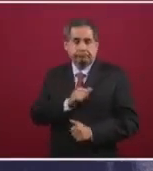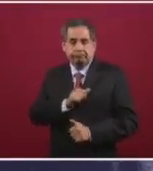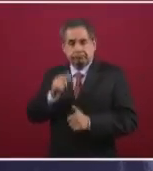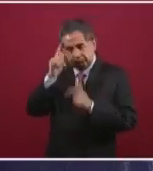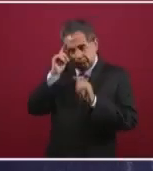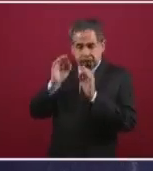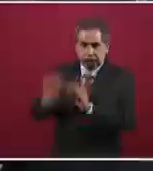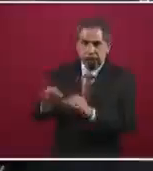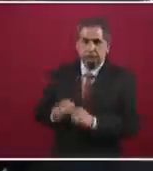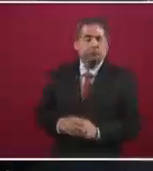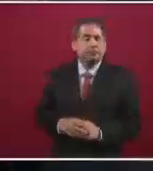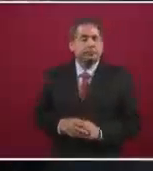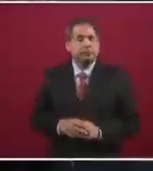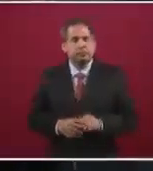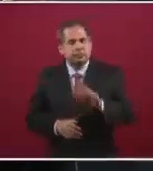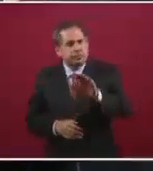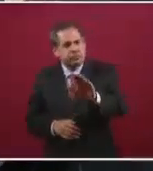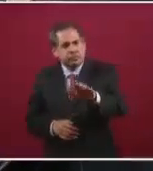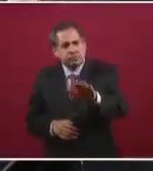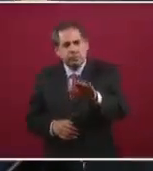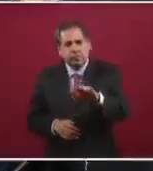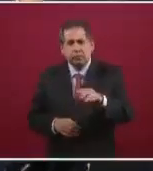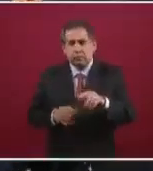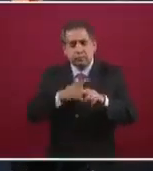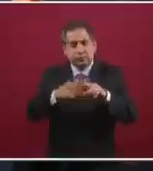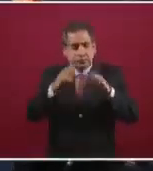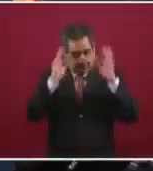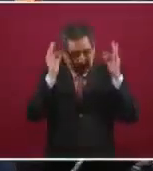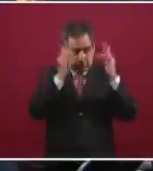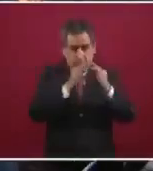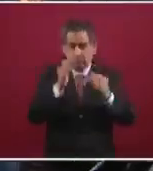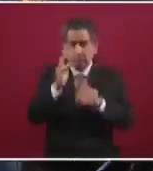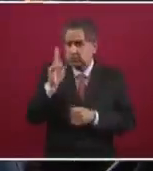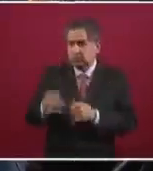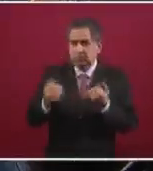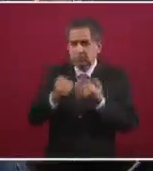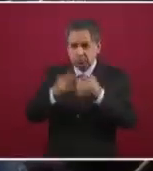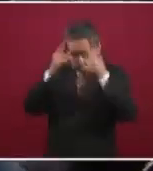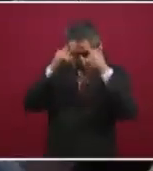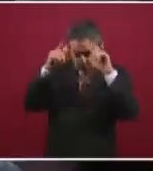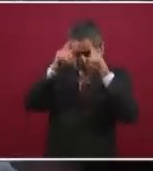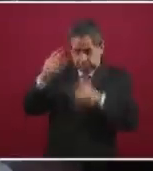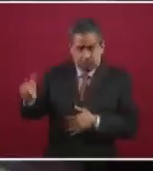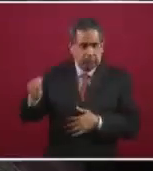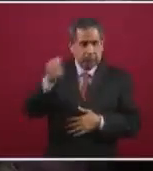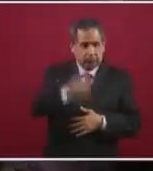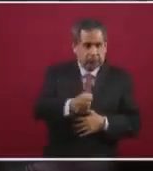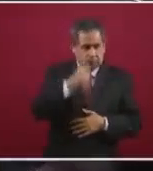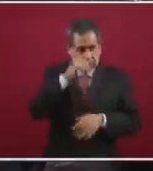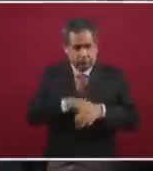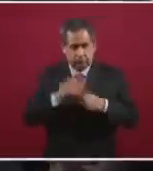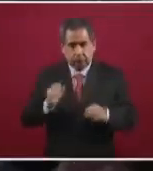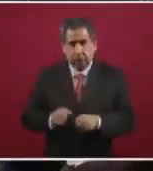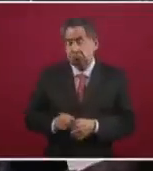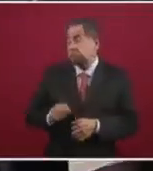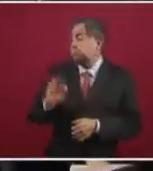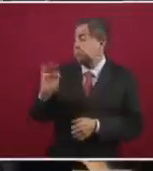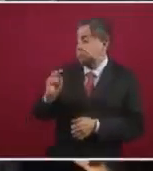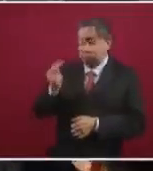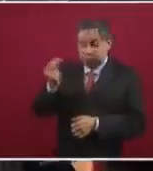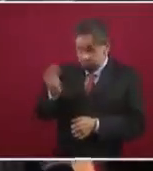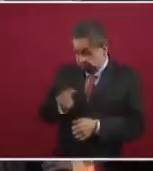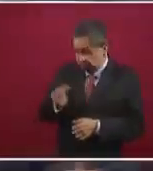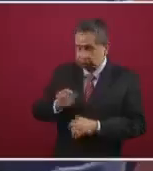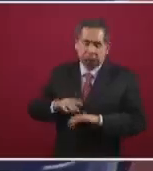replicaría en todas las aduanas que los mandos sean navales para garantizar? Si hace falta, sí.